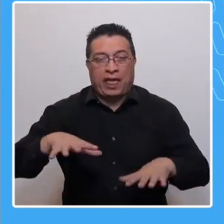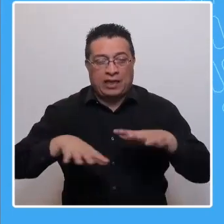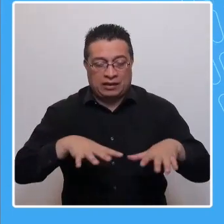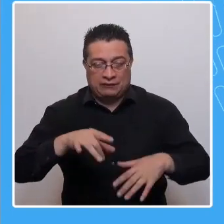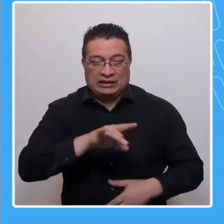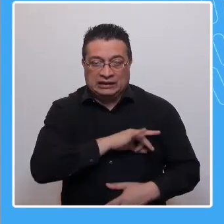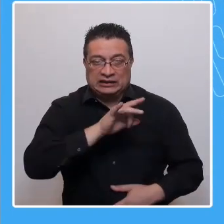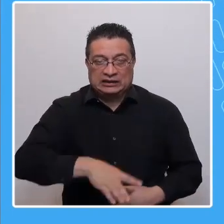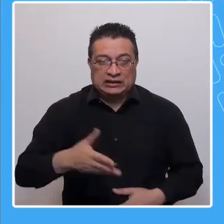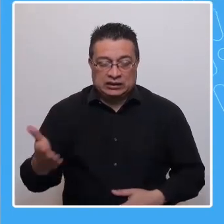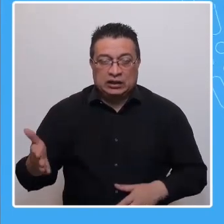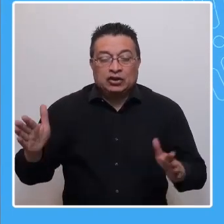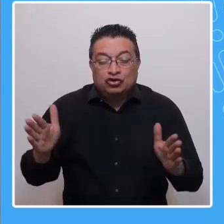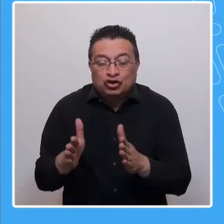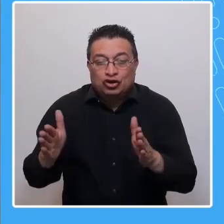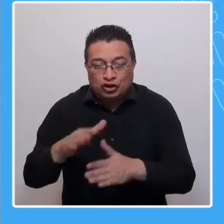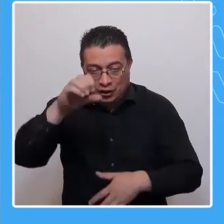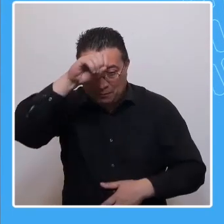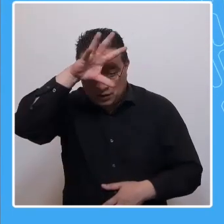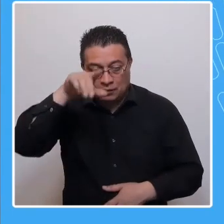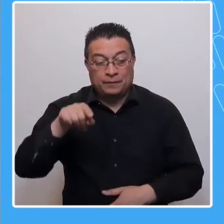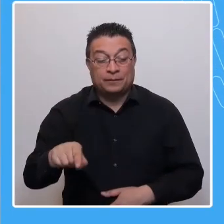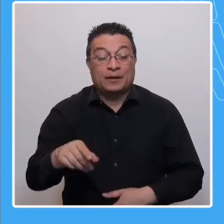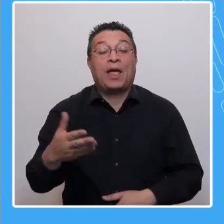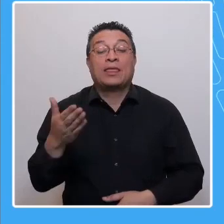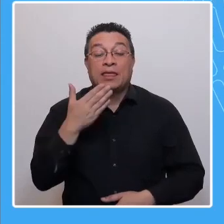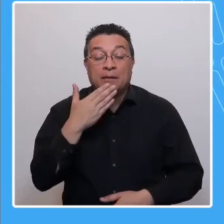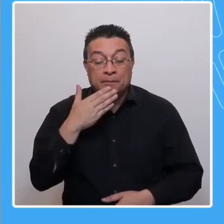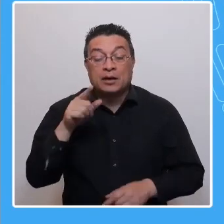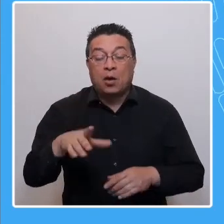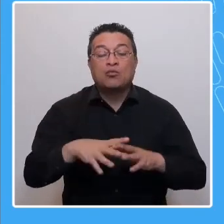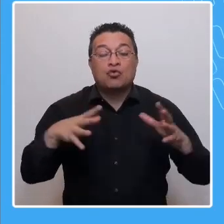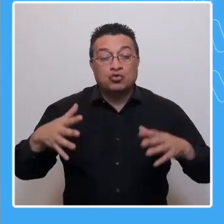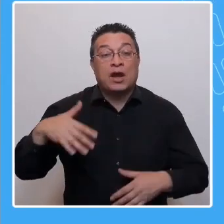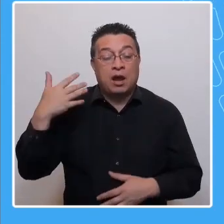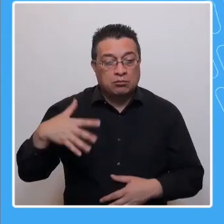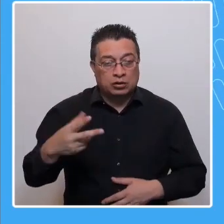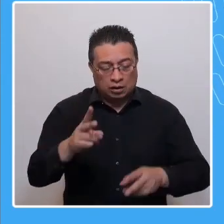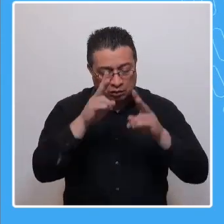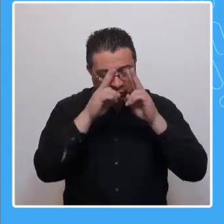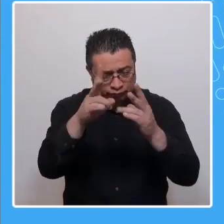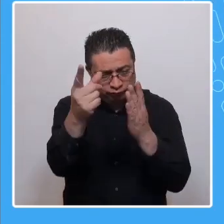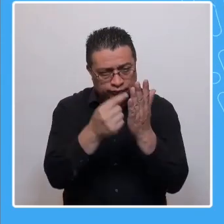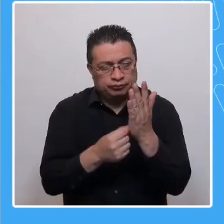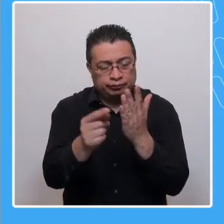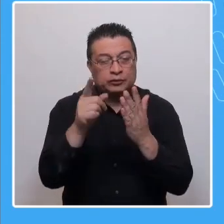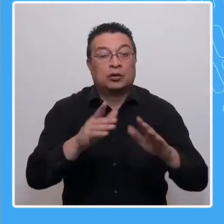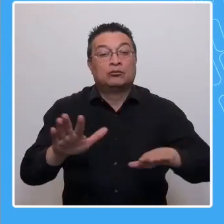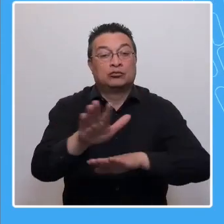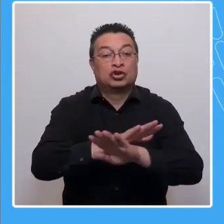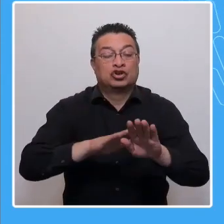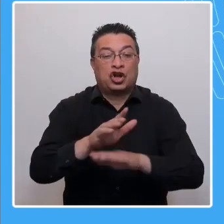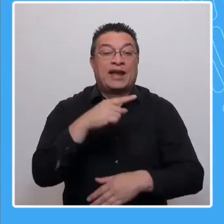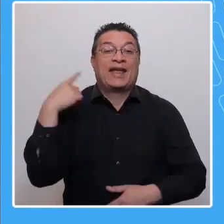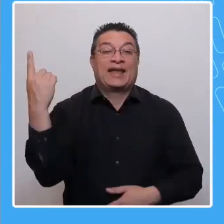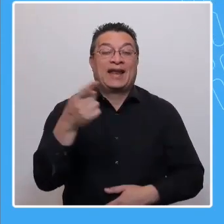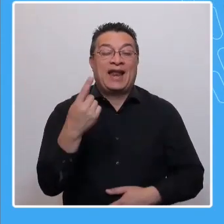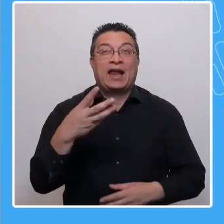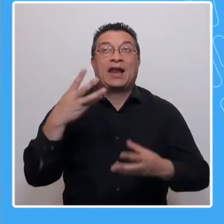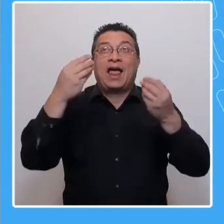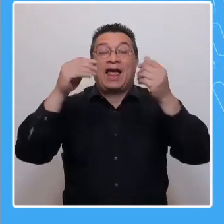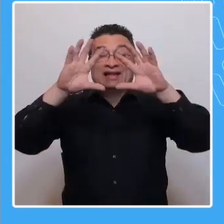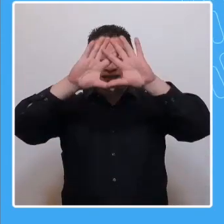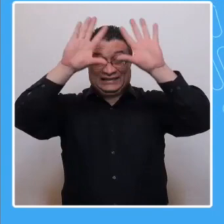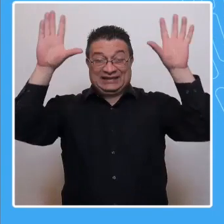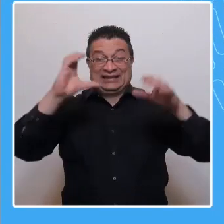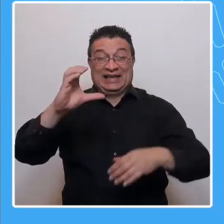país. Hablan en términos generales también de que es muy importante reconocer una protección general de la atmósfera, aire y los cielos.